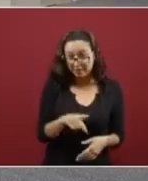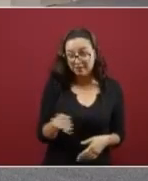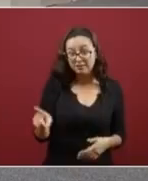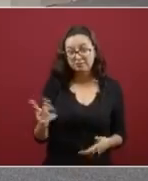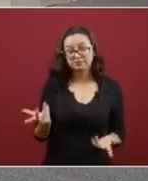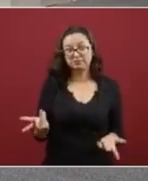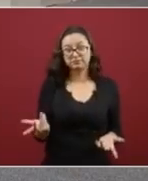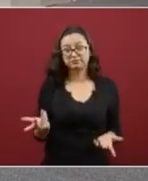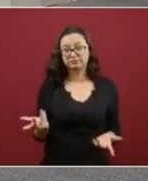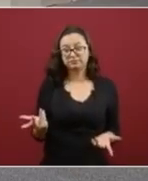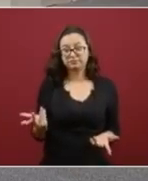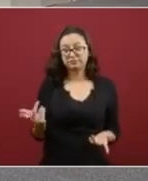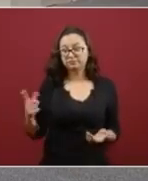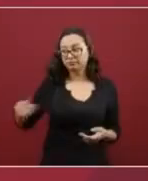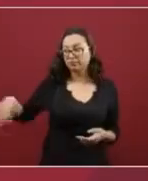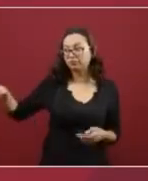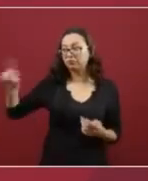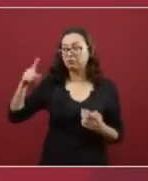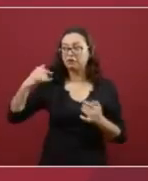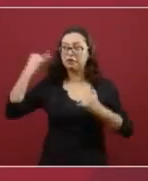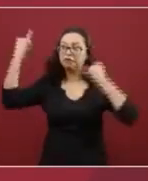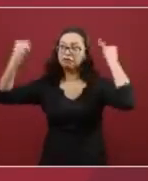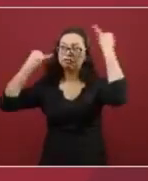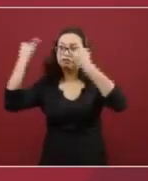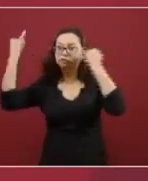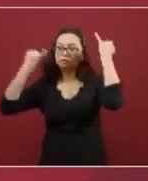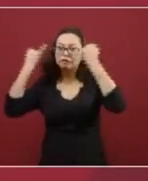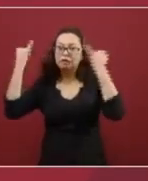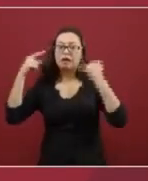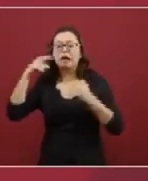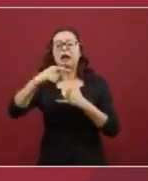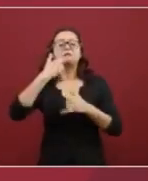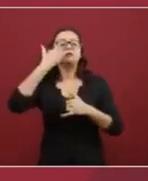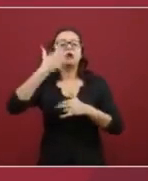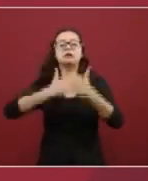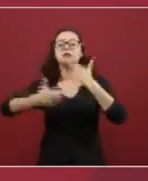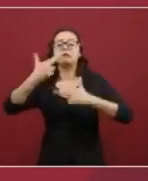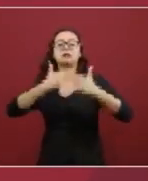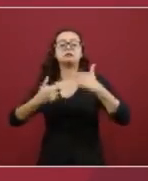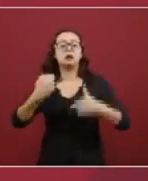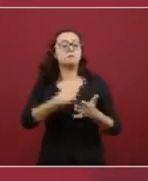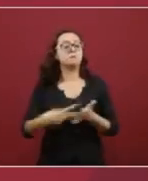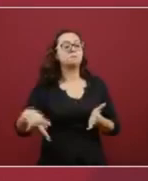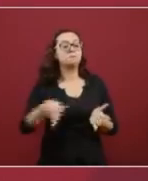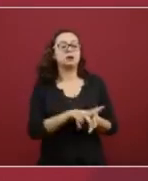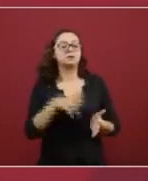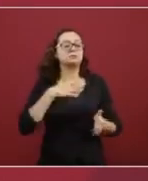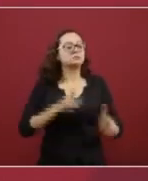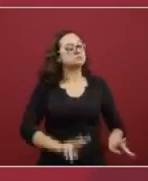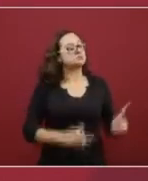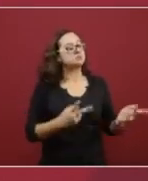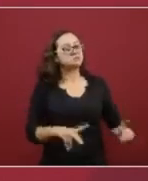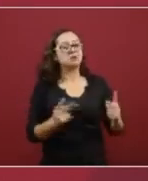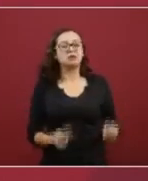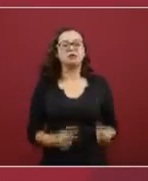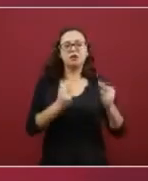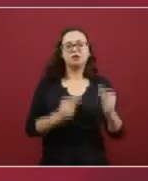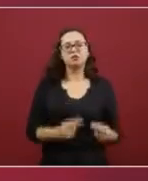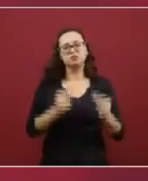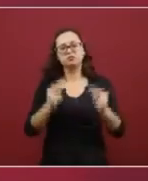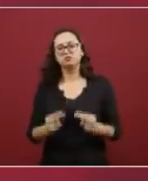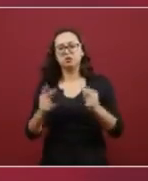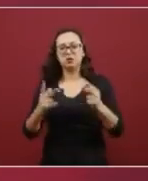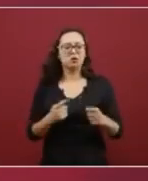que lo que se buscaba era regresar a la venta de plazas,